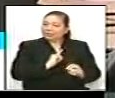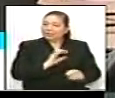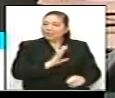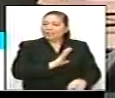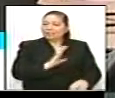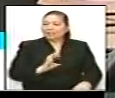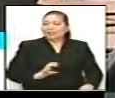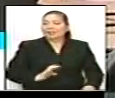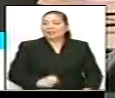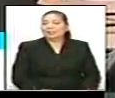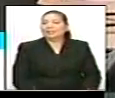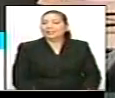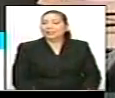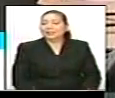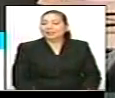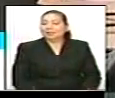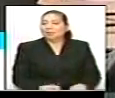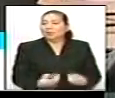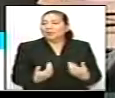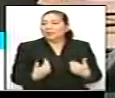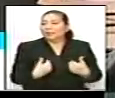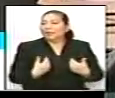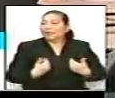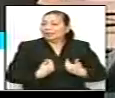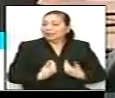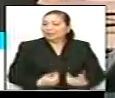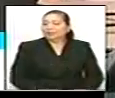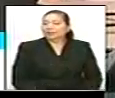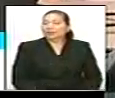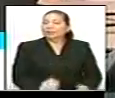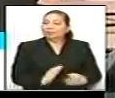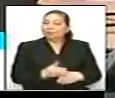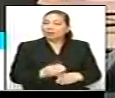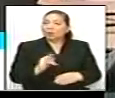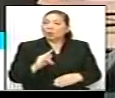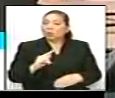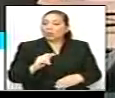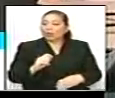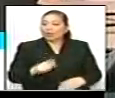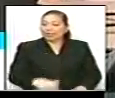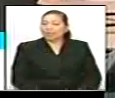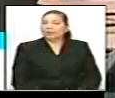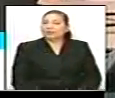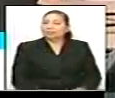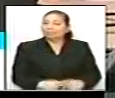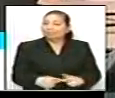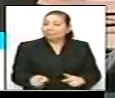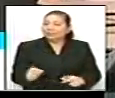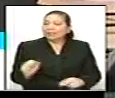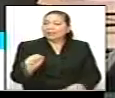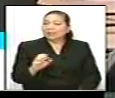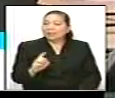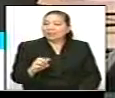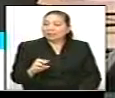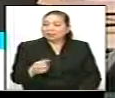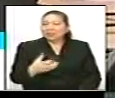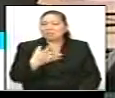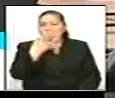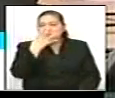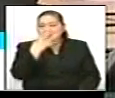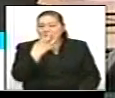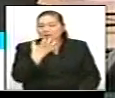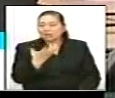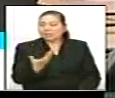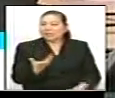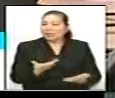ya. Inclusive ya lo tienen, creo, cansado, ya cuando ya llega Rogelio, llega, ¿no?, llega la entidad, llega CEAPAL, los molesta, ya